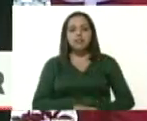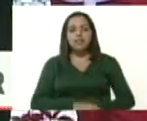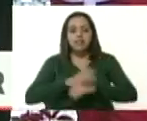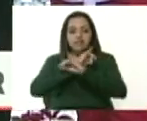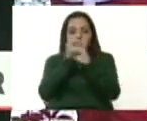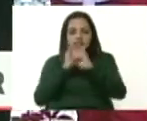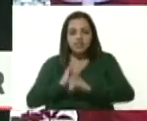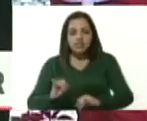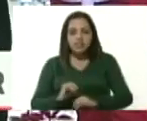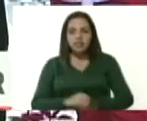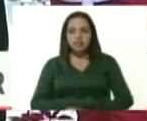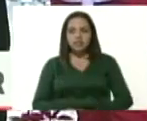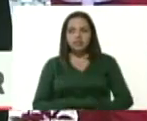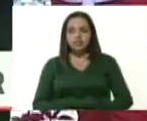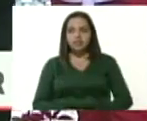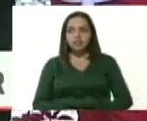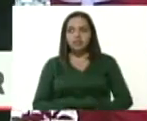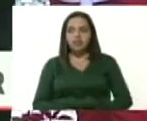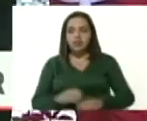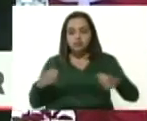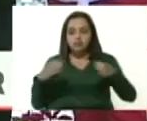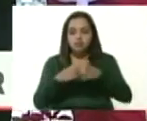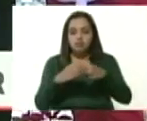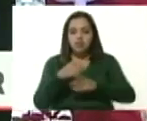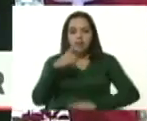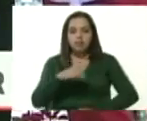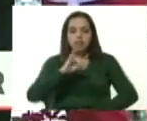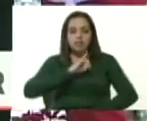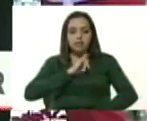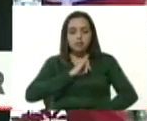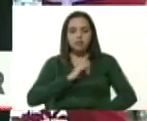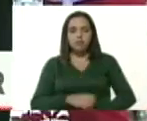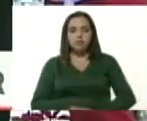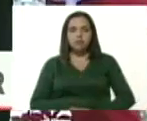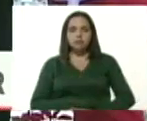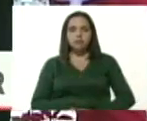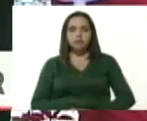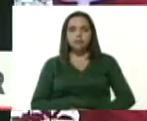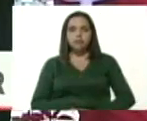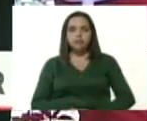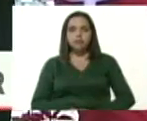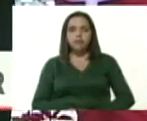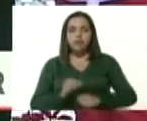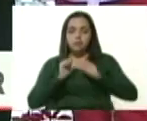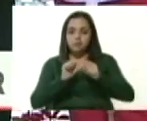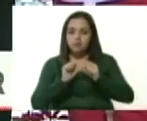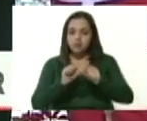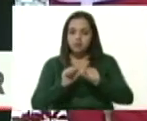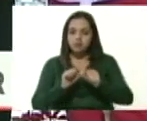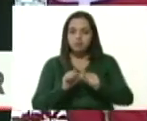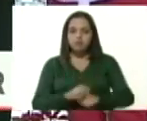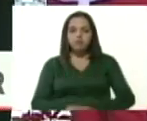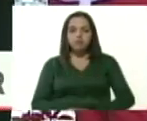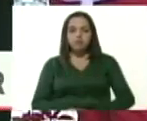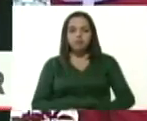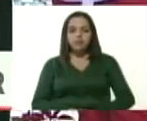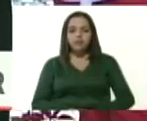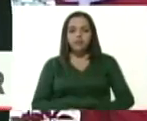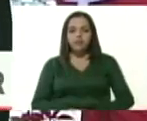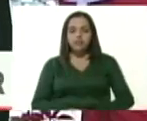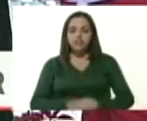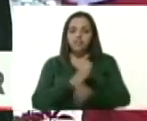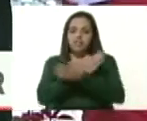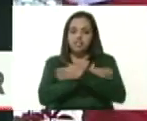felicidad colectiva e individual. Así que felicito al